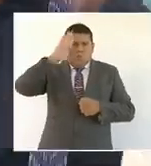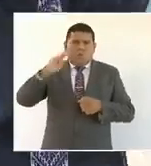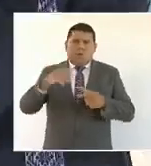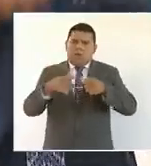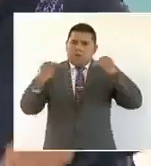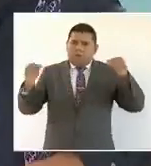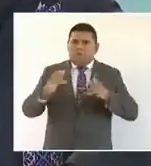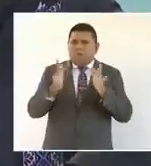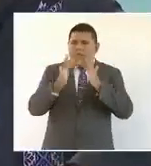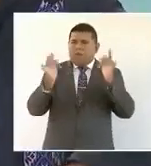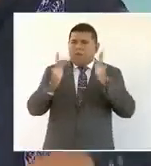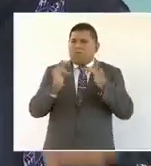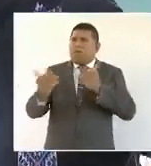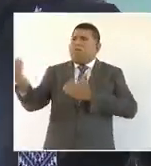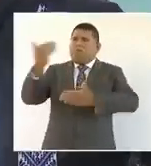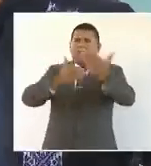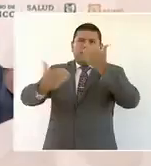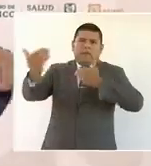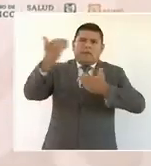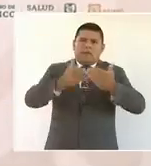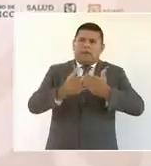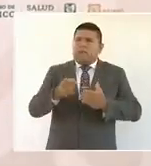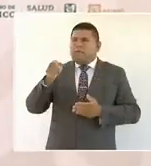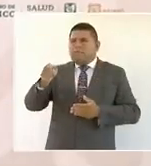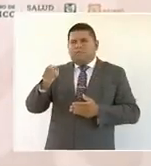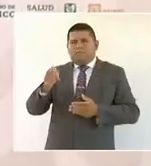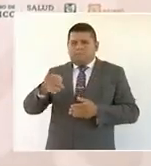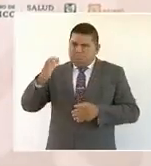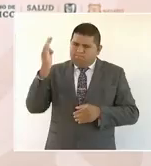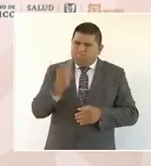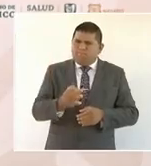o de Francia, lo vamos a tener aquí.